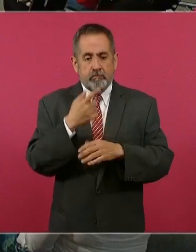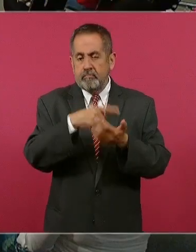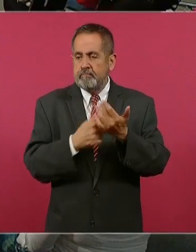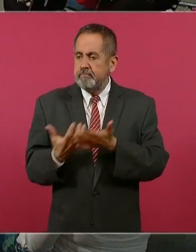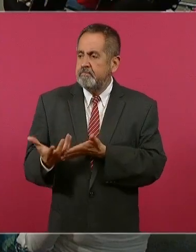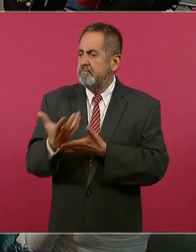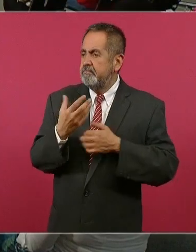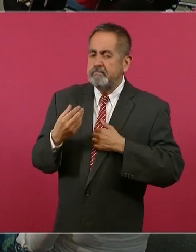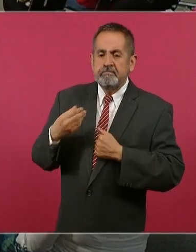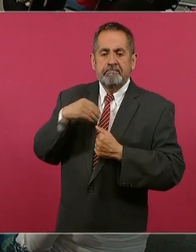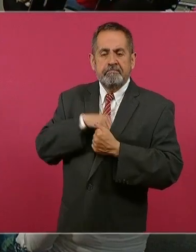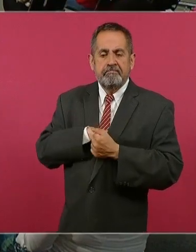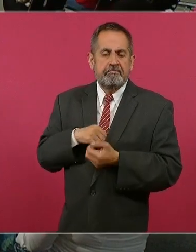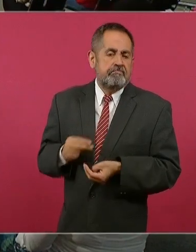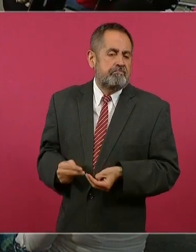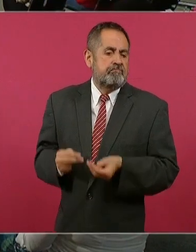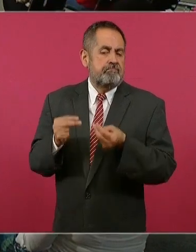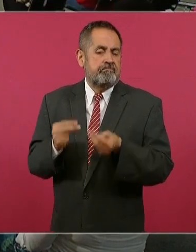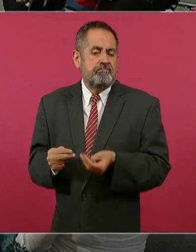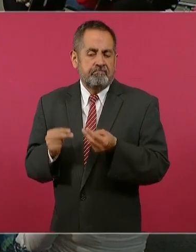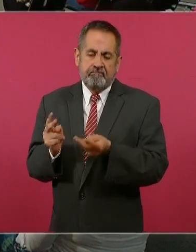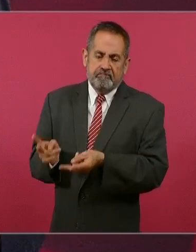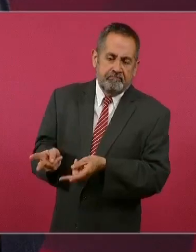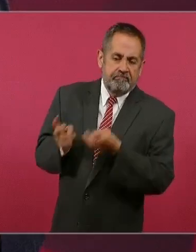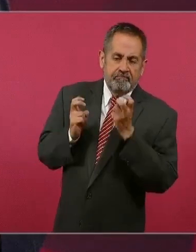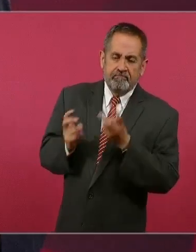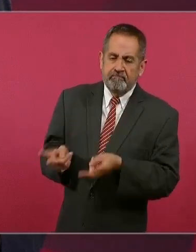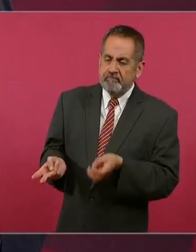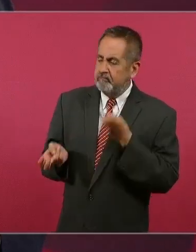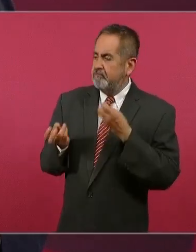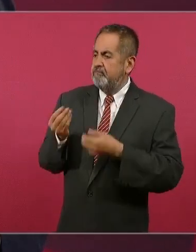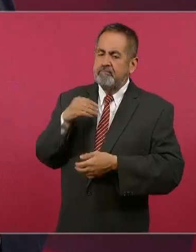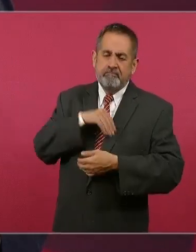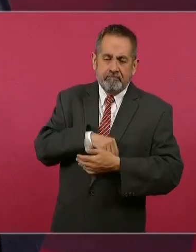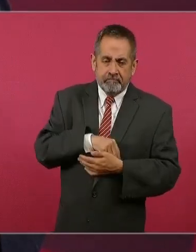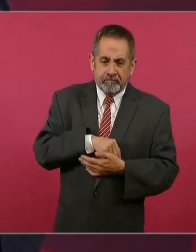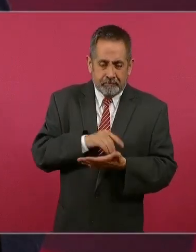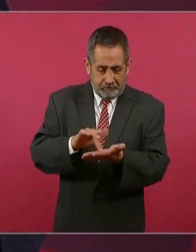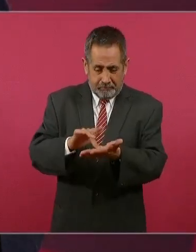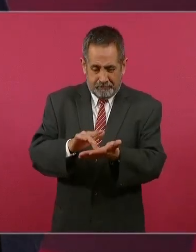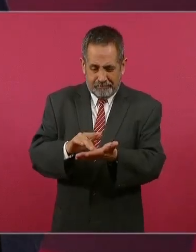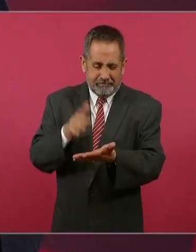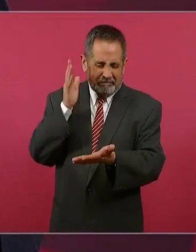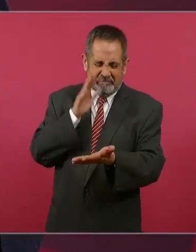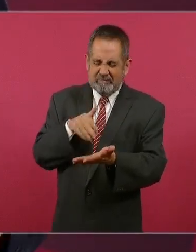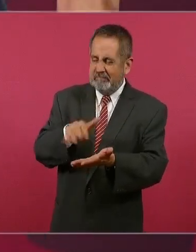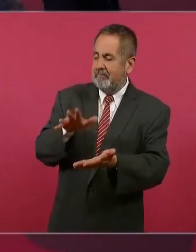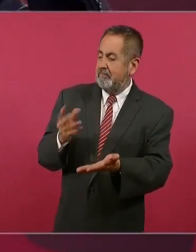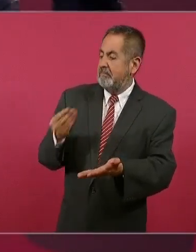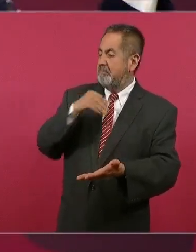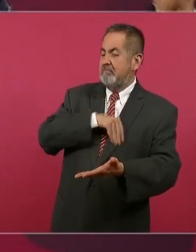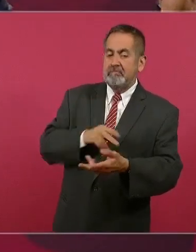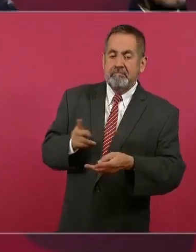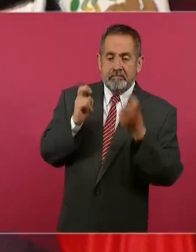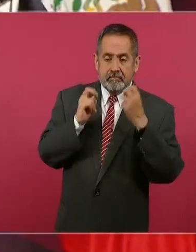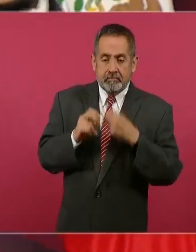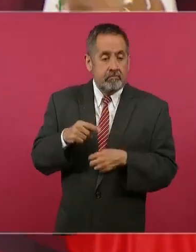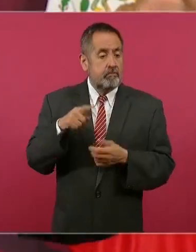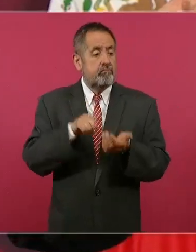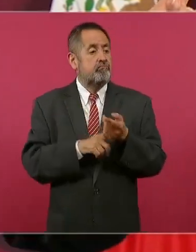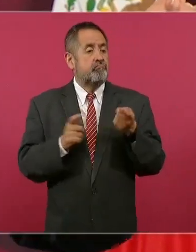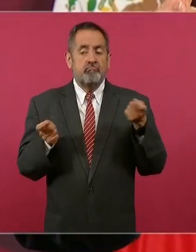porque lucraban, se robaban hasta el dinero. de las medicinas. Y además ellos